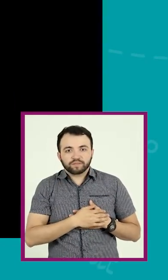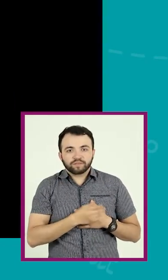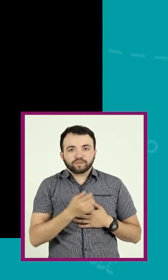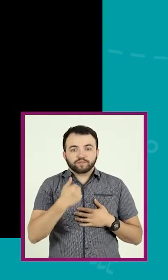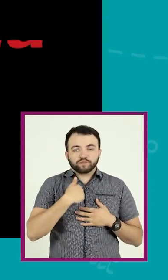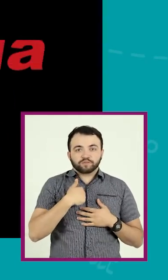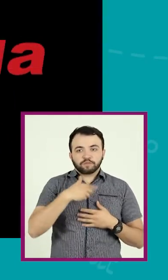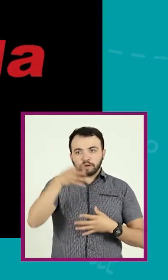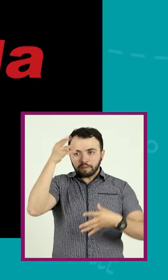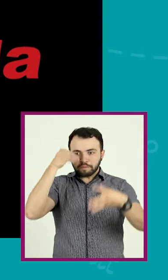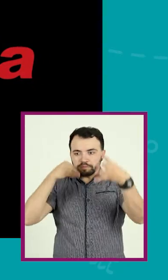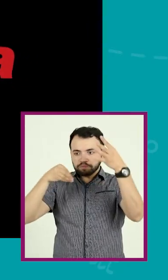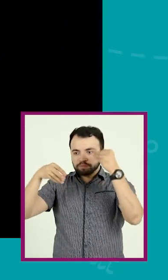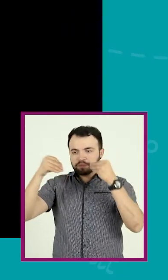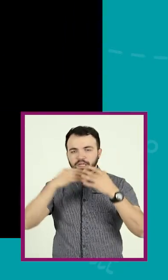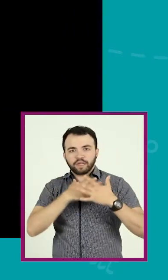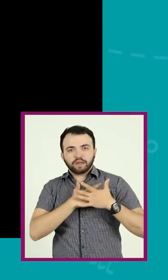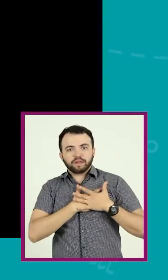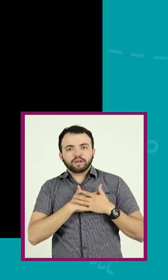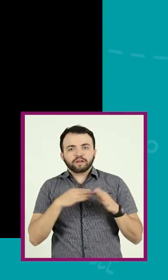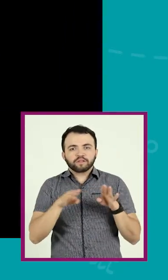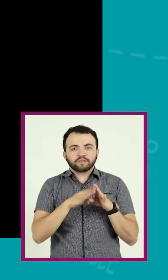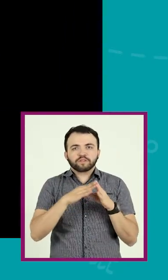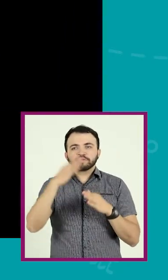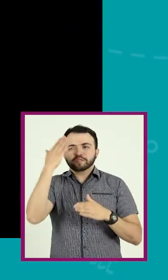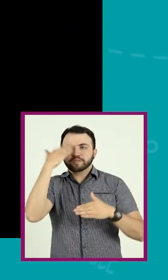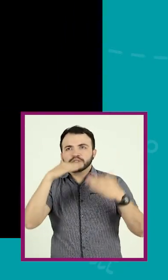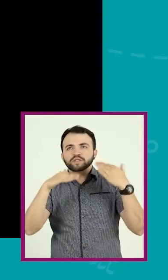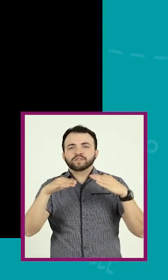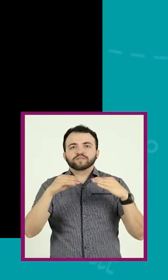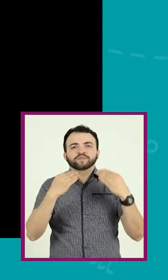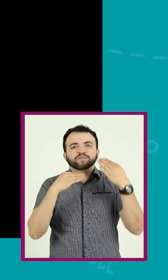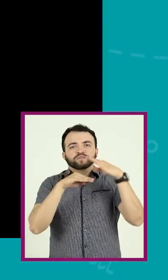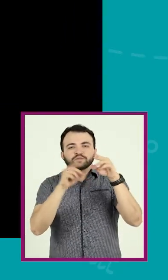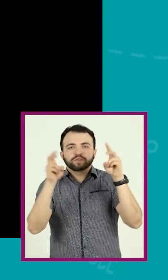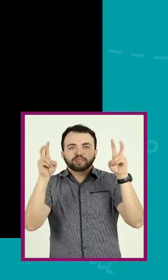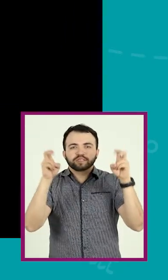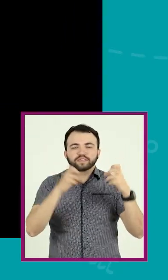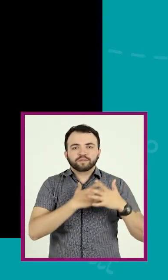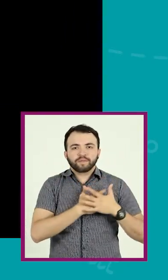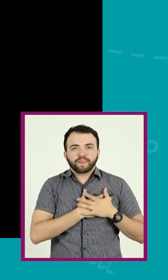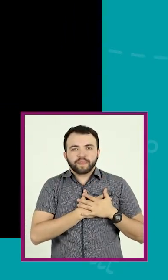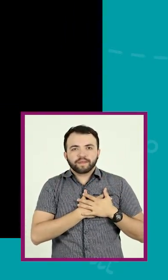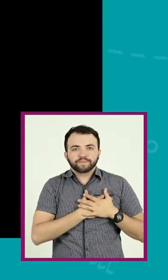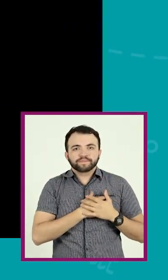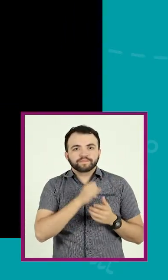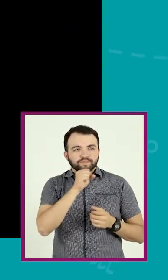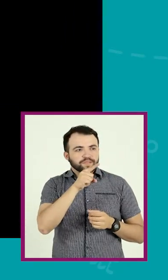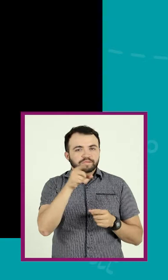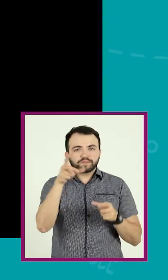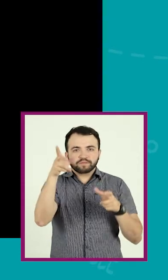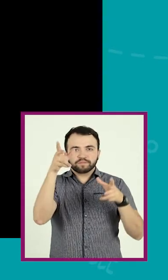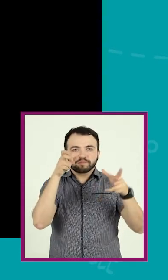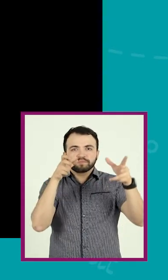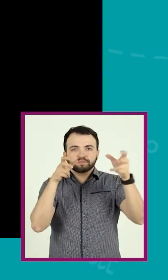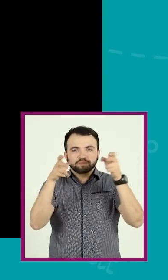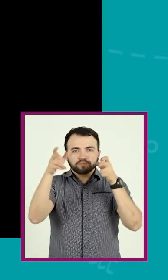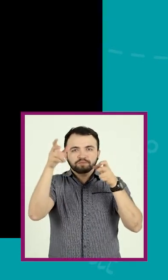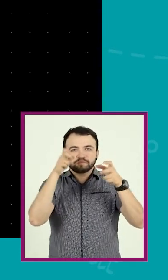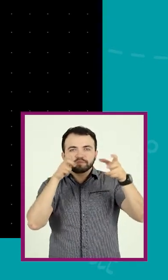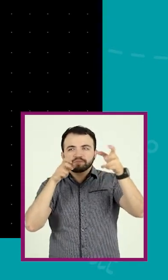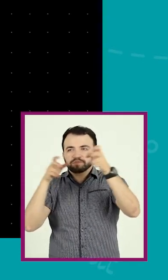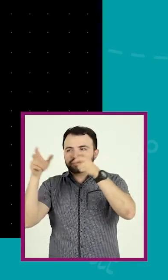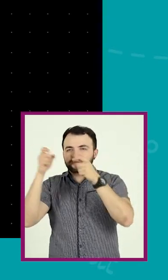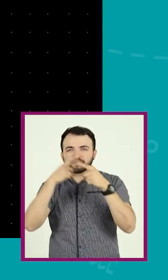a mostrarse enamorada ante los demás y a reconocer en sí misma los síntomas del amor a través de